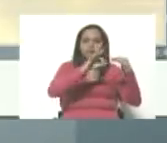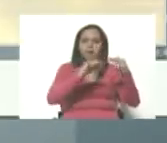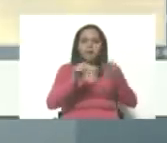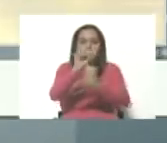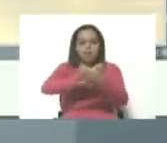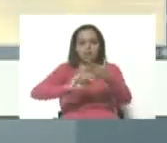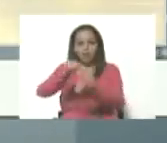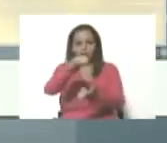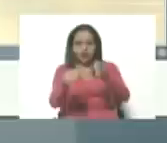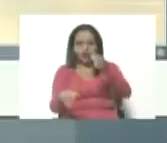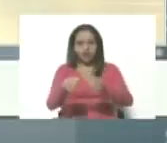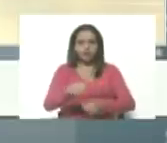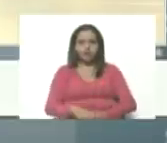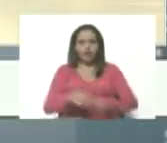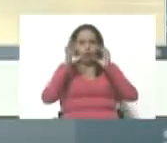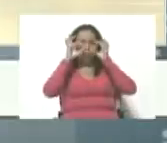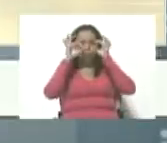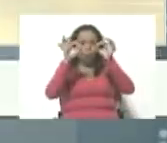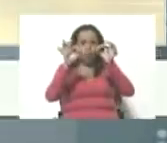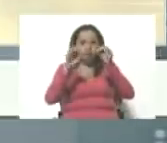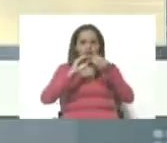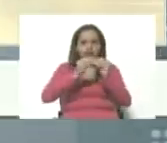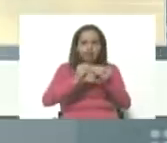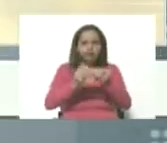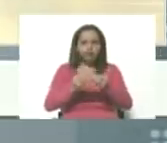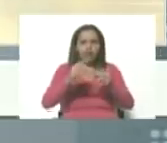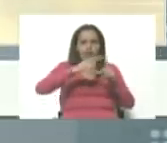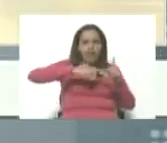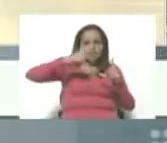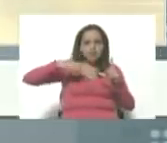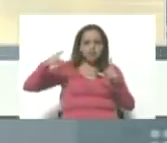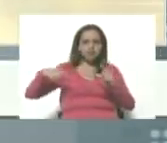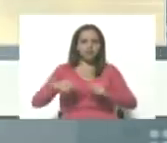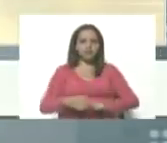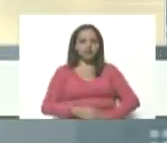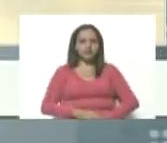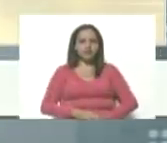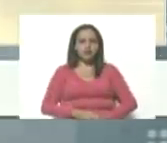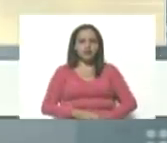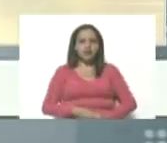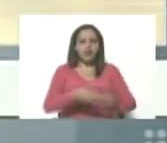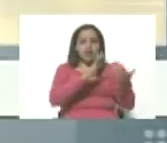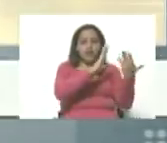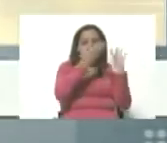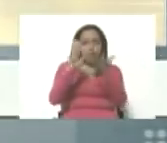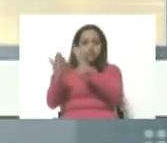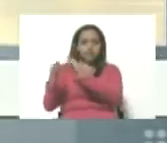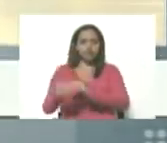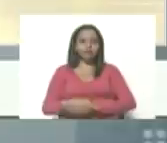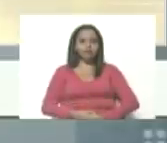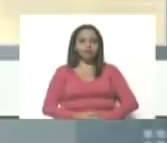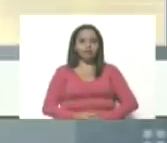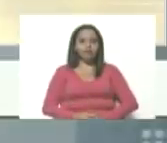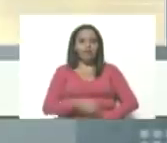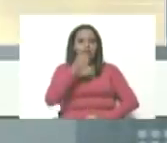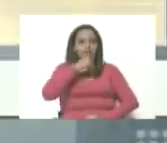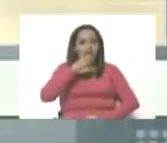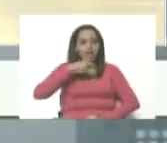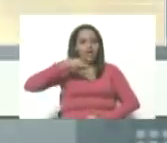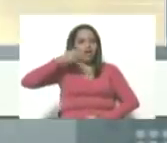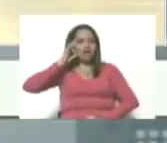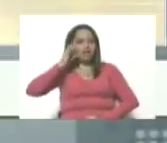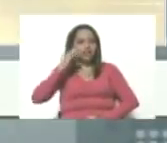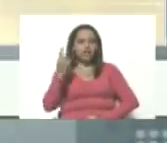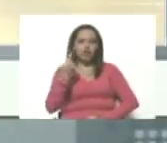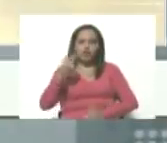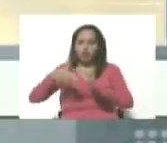autolavados, ópticas, reparaciones electrónicas, papelería y librería, heladerías y cafeterías solo